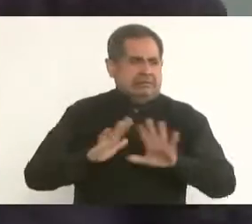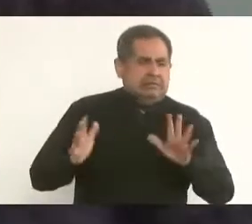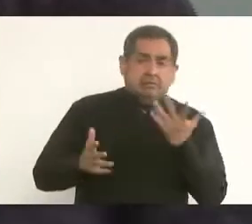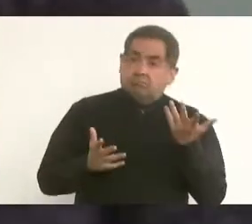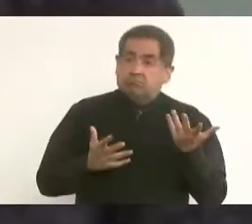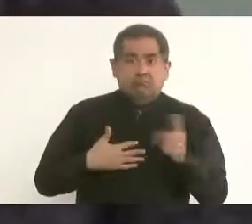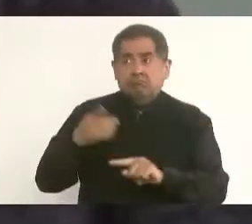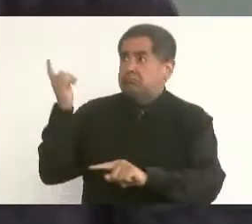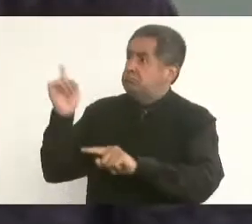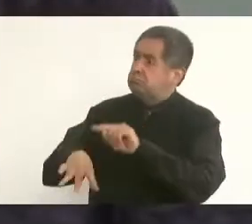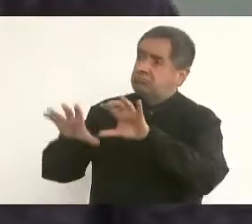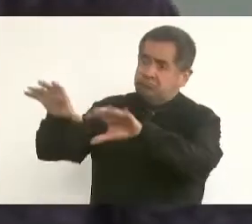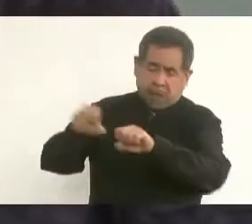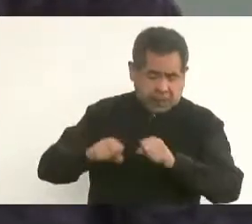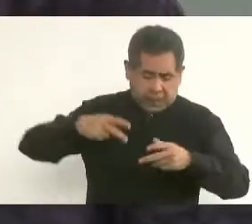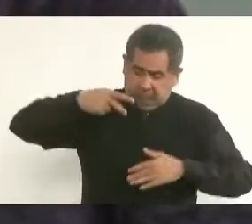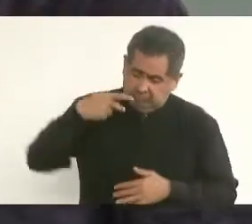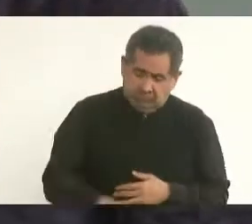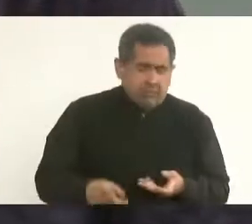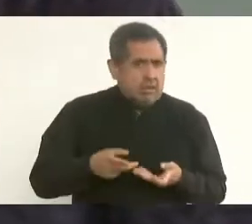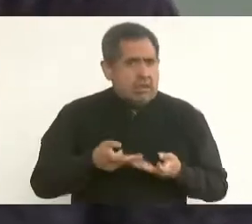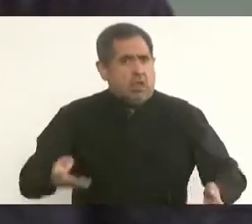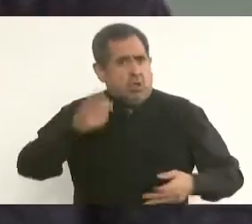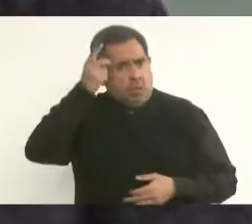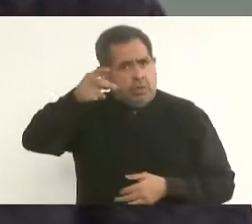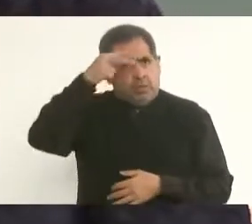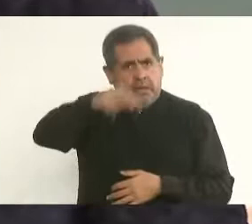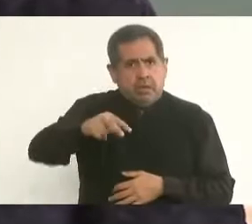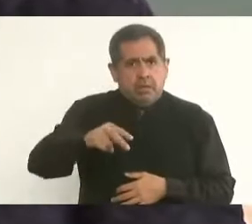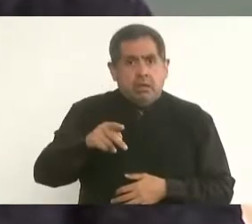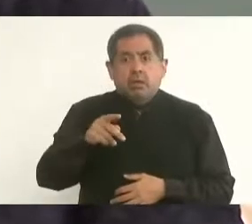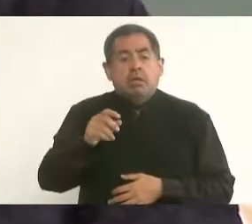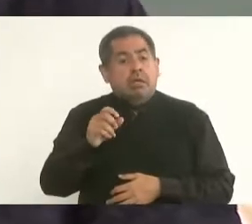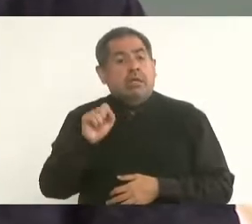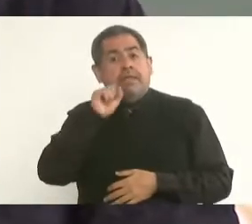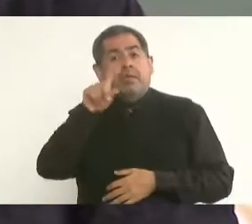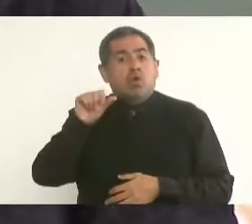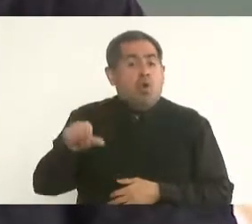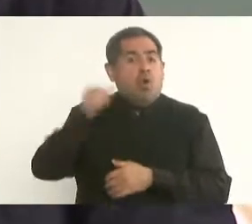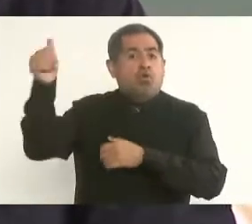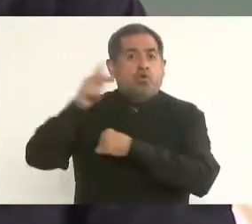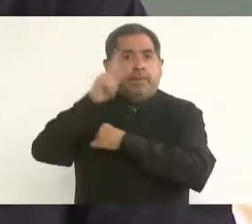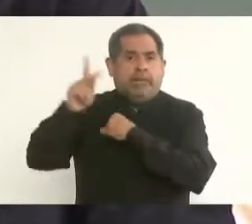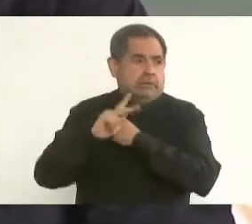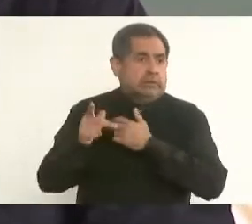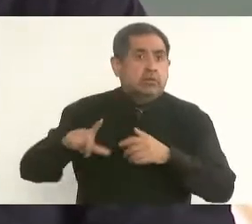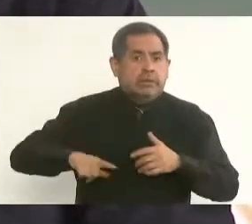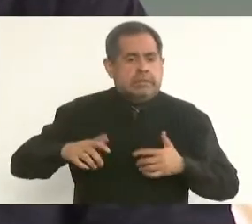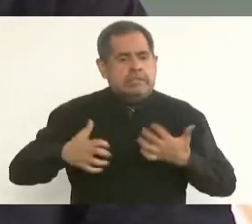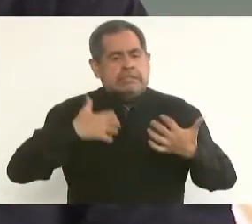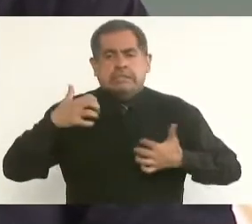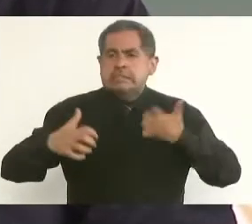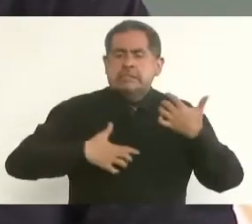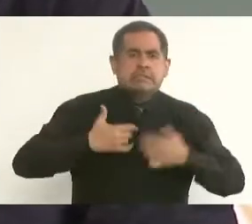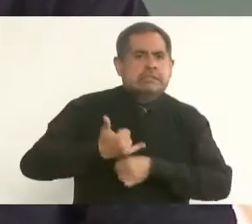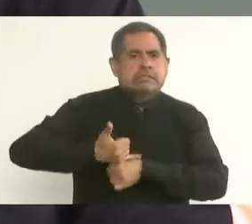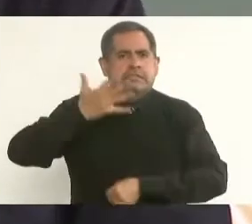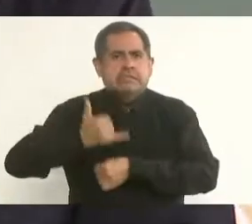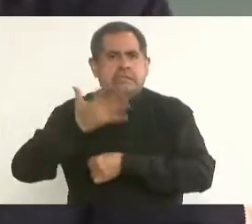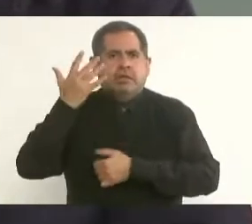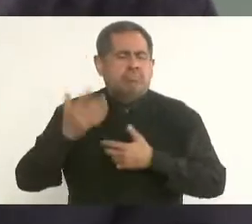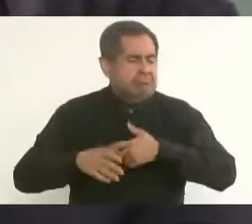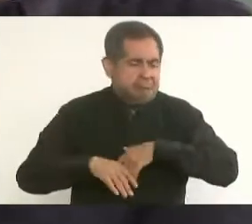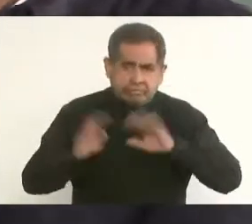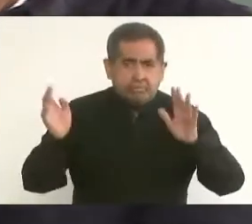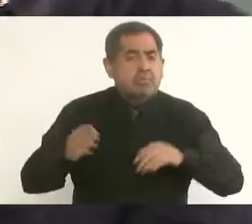extranjeras y a los gobiernos de otros países. Por